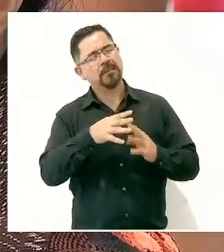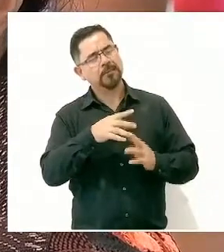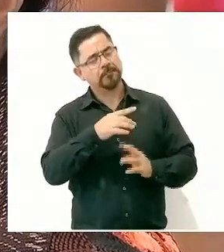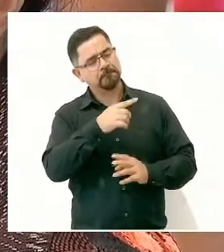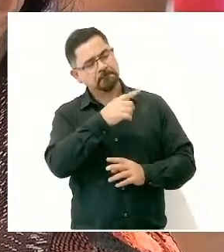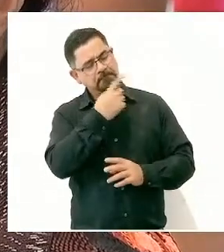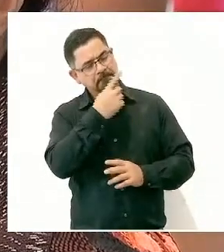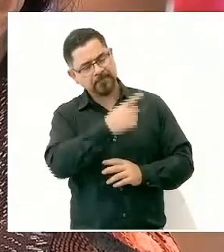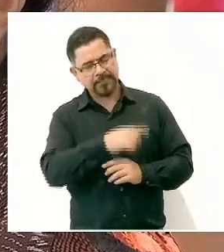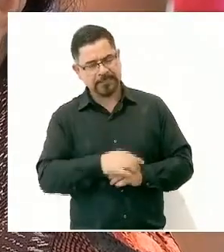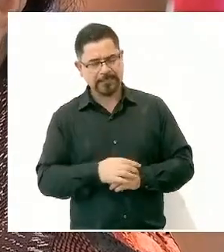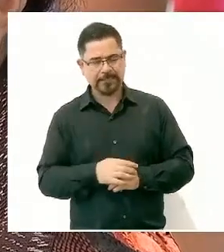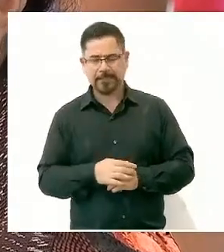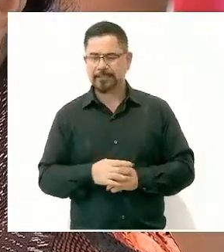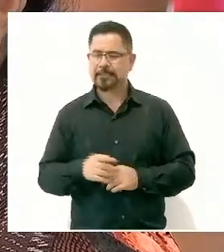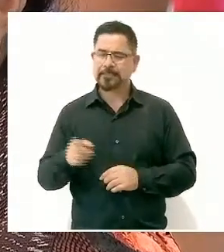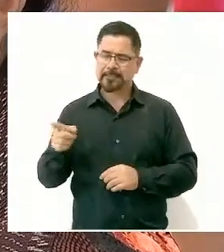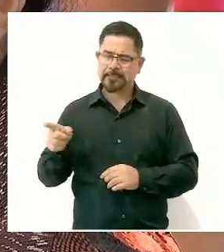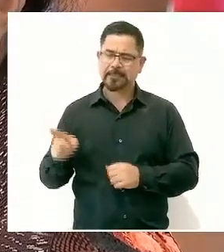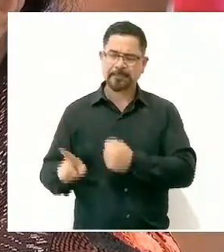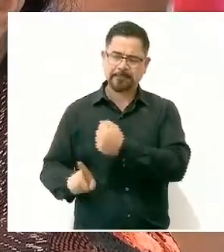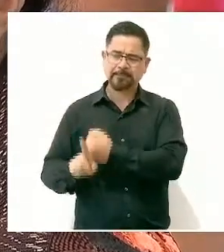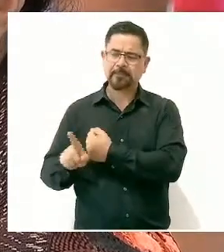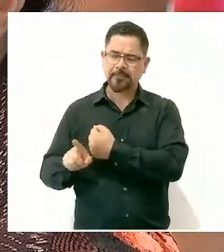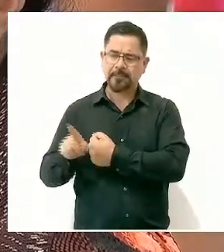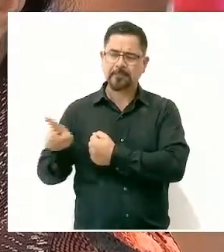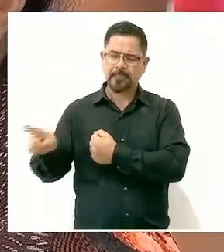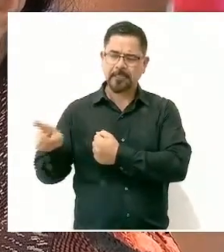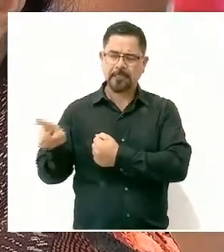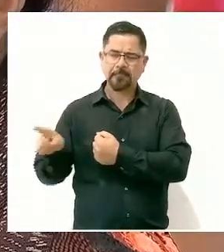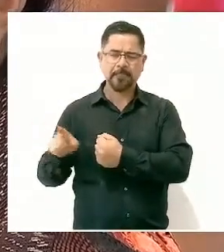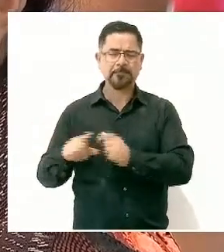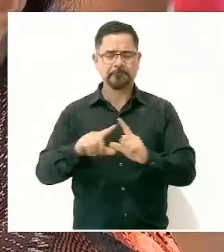perjudicaba el progreso material de la nación,